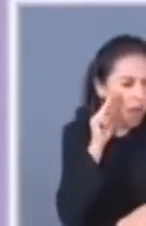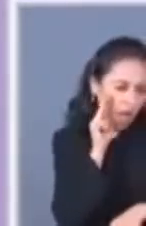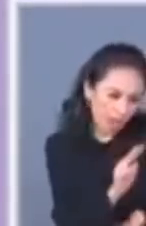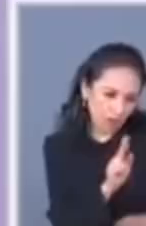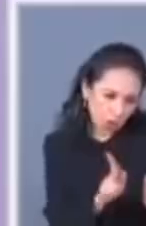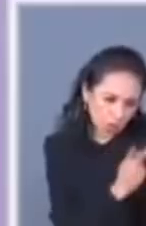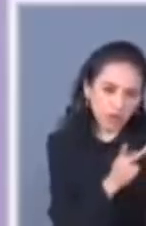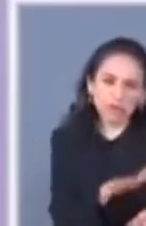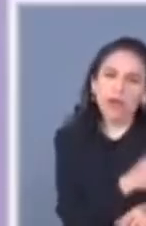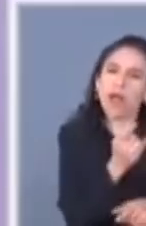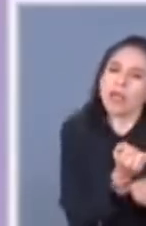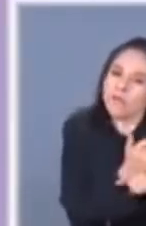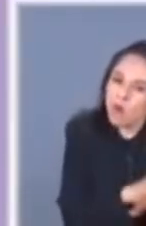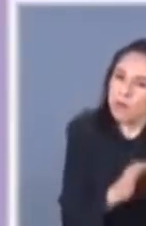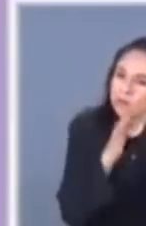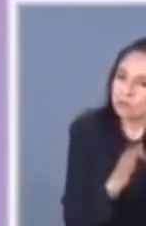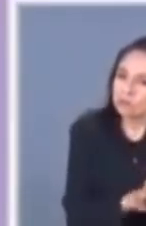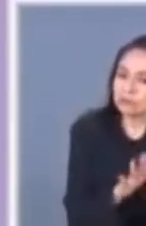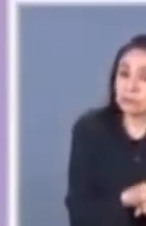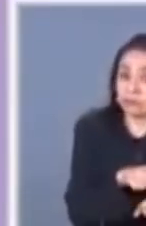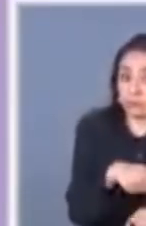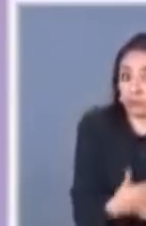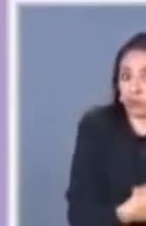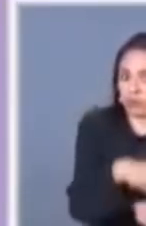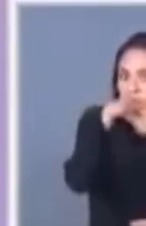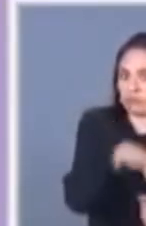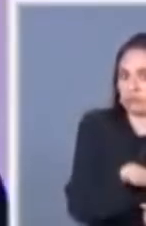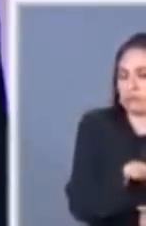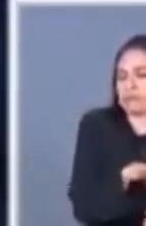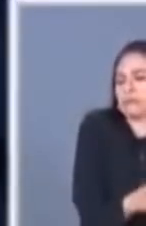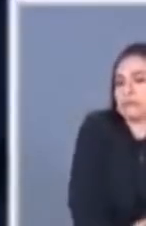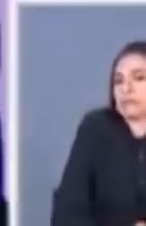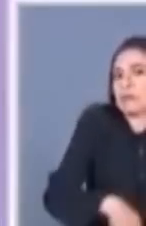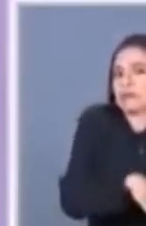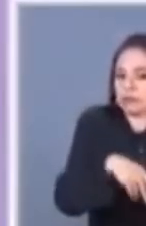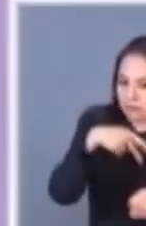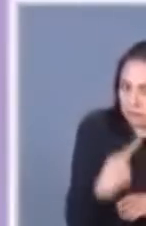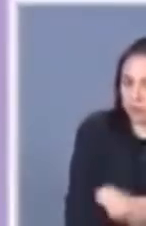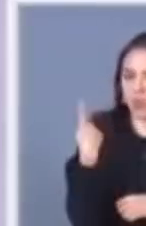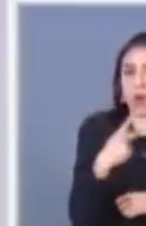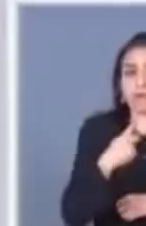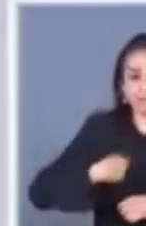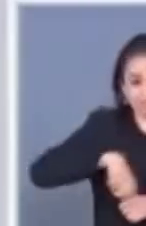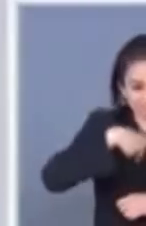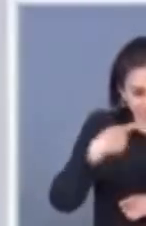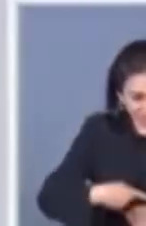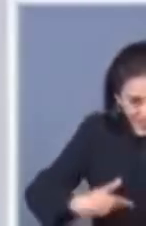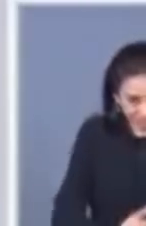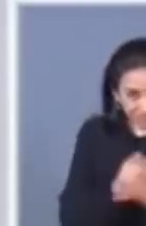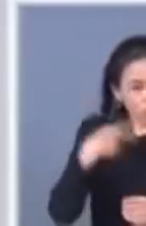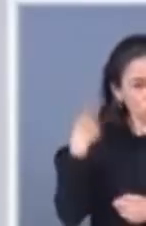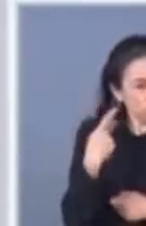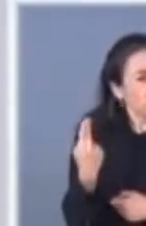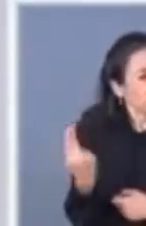elección es fundamental para Puebla. Y como poblanos necesitamos tomar el control.